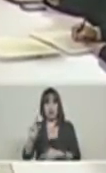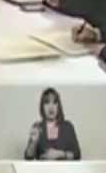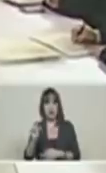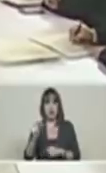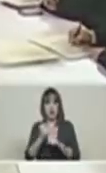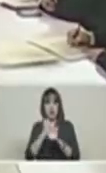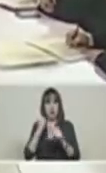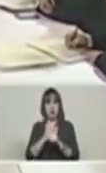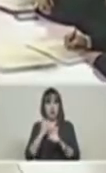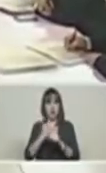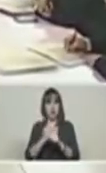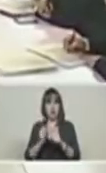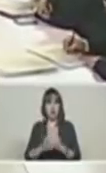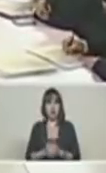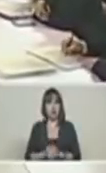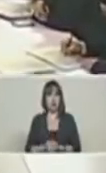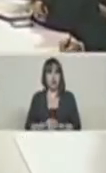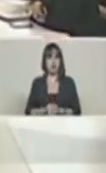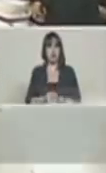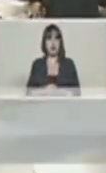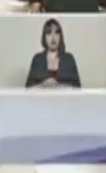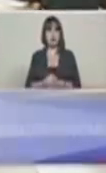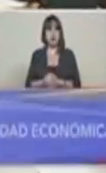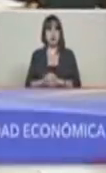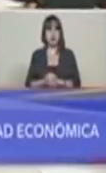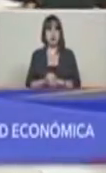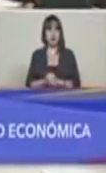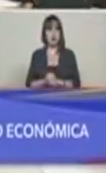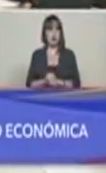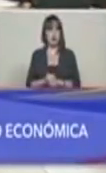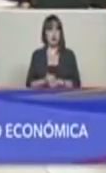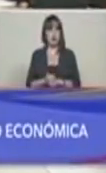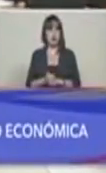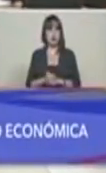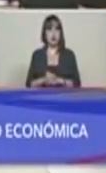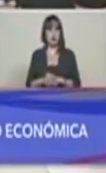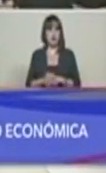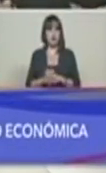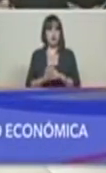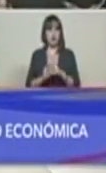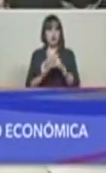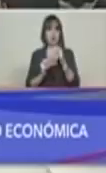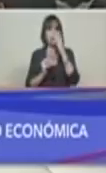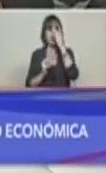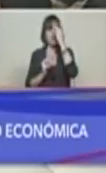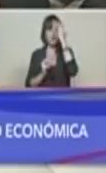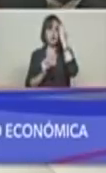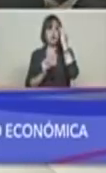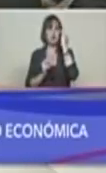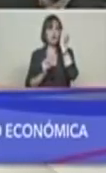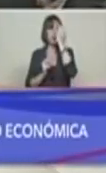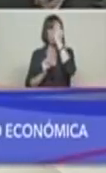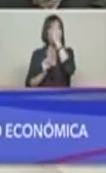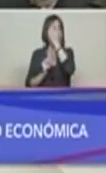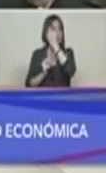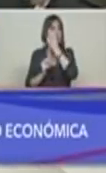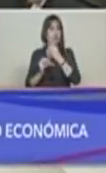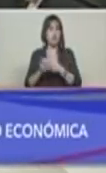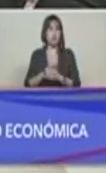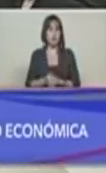venezolanos. Y forma parte de la ecuación nueva, la fórmula de los nuevos equilibrios que